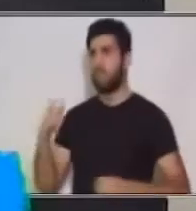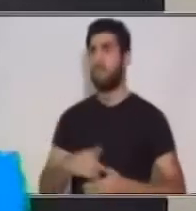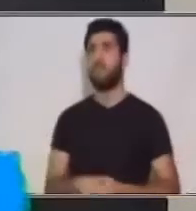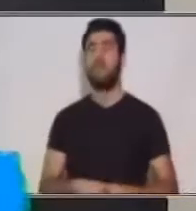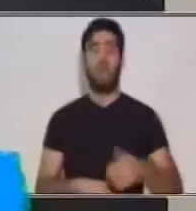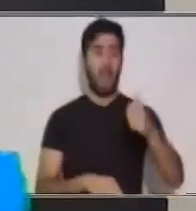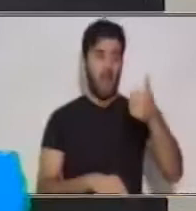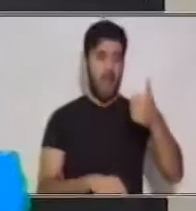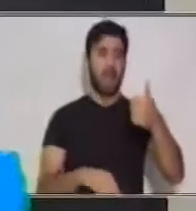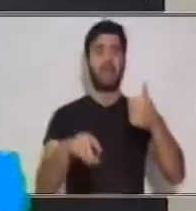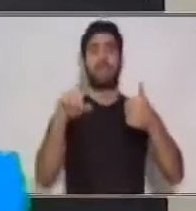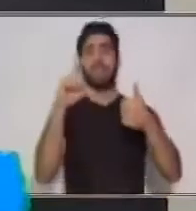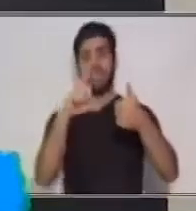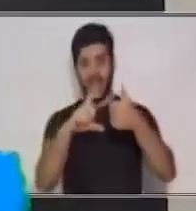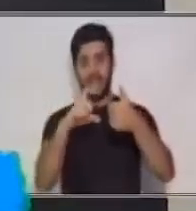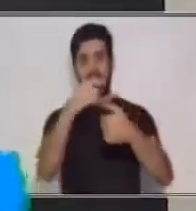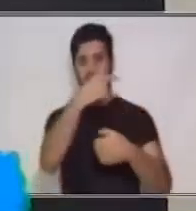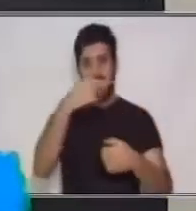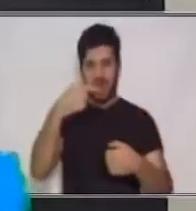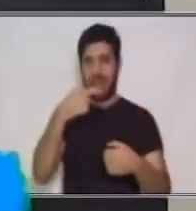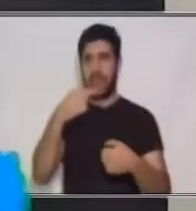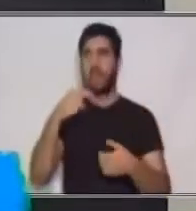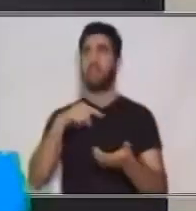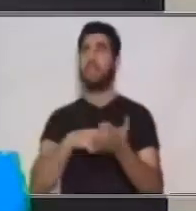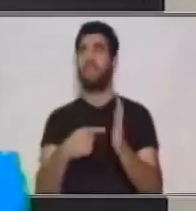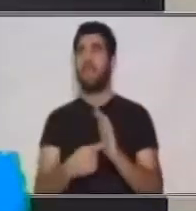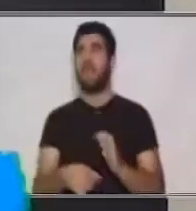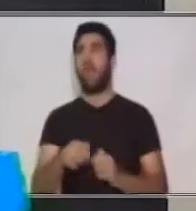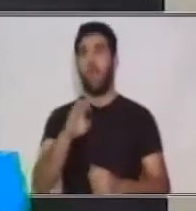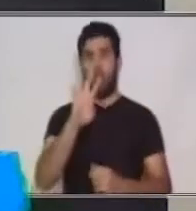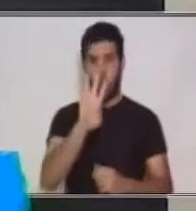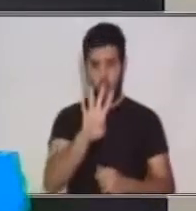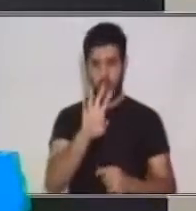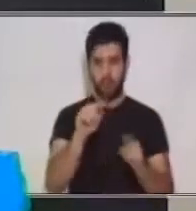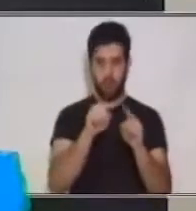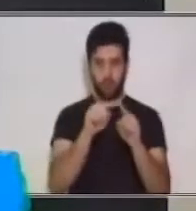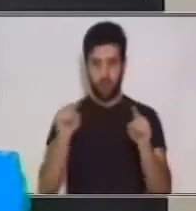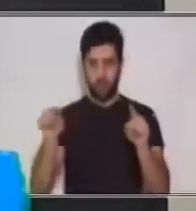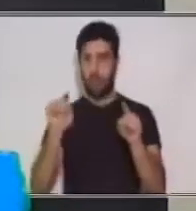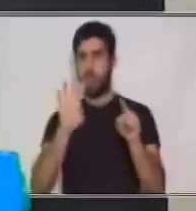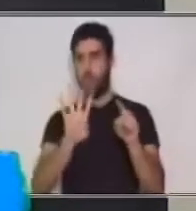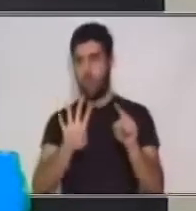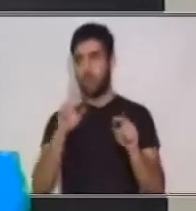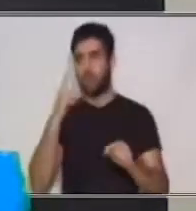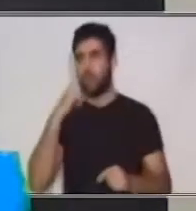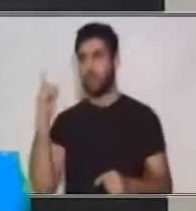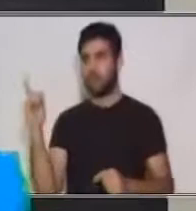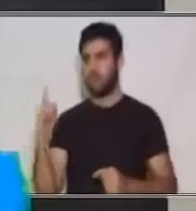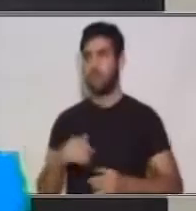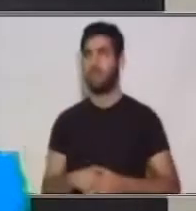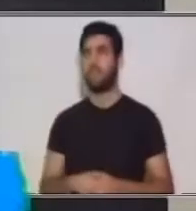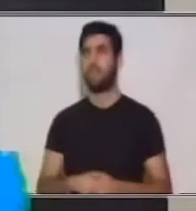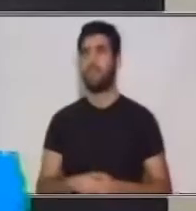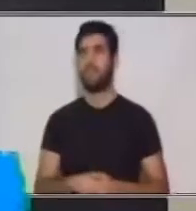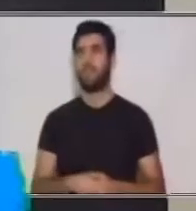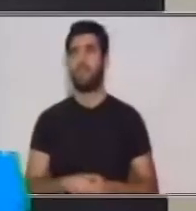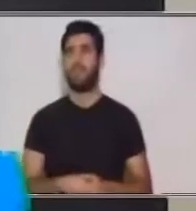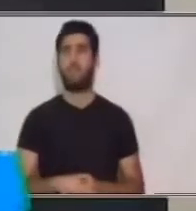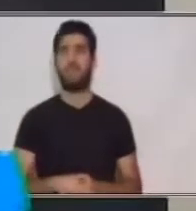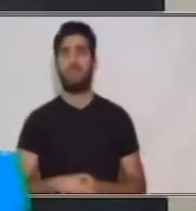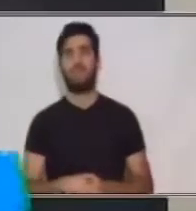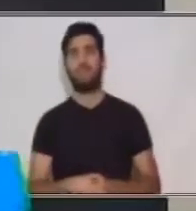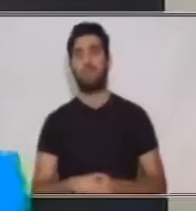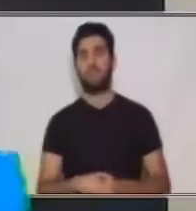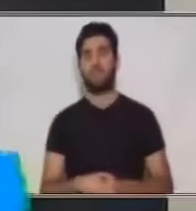A al punto C voy a tener cuatro unidades, ¿sí? Yo tengo 4 unidades